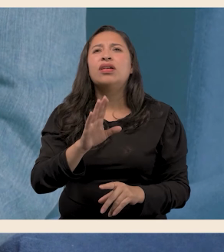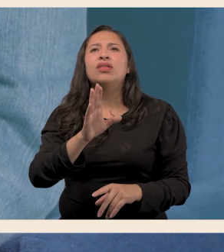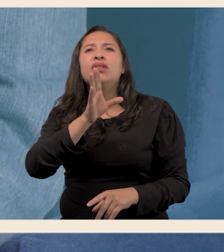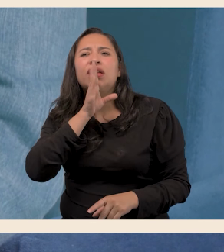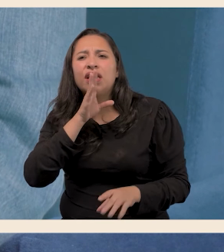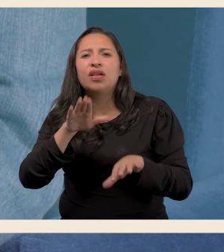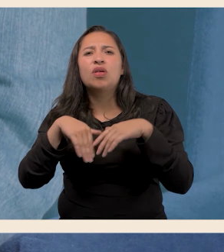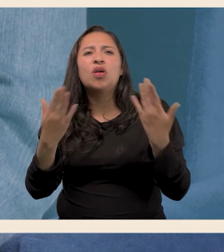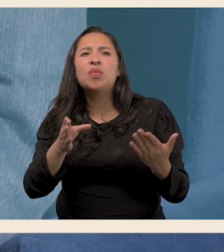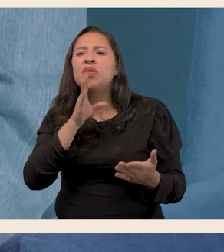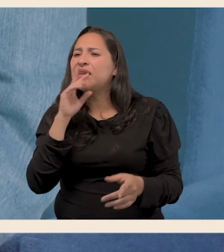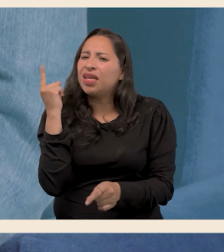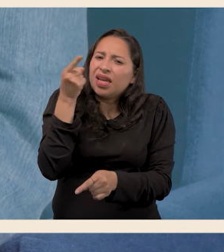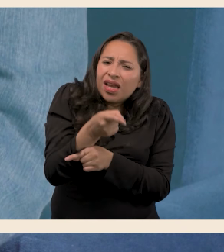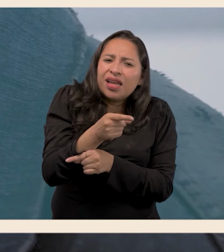¿Quién dio la orden?